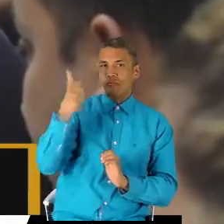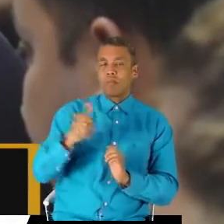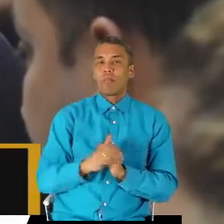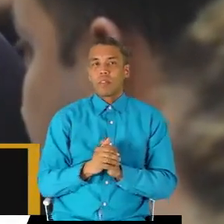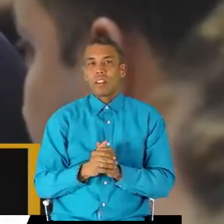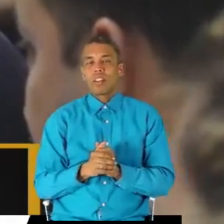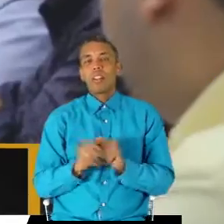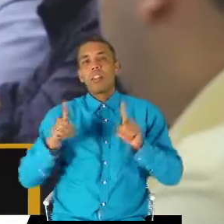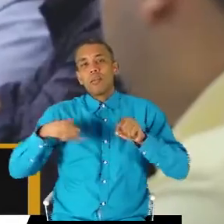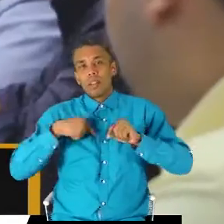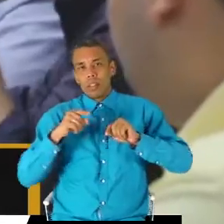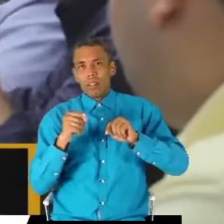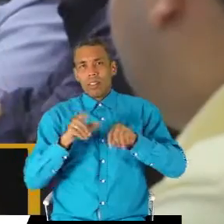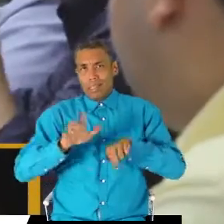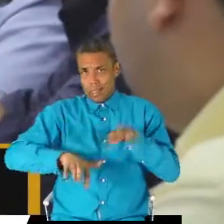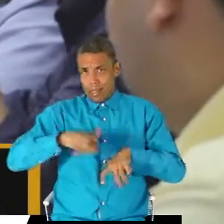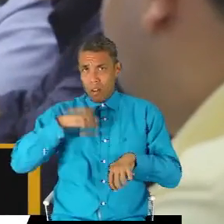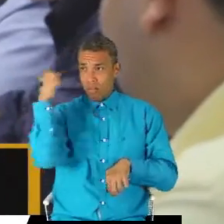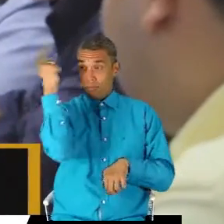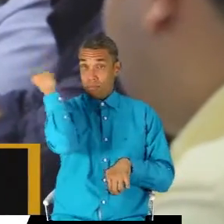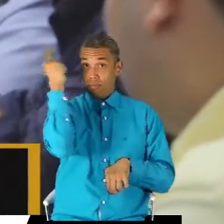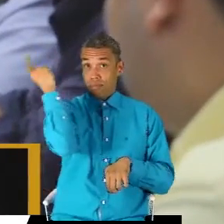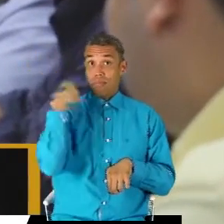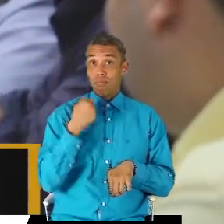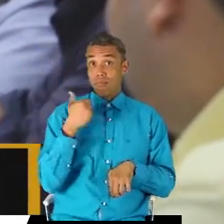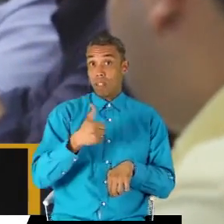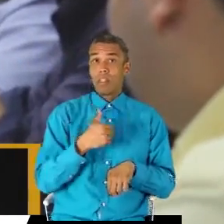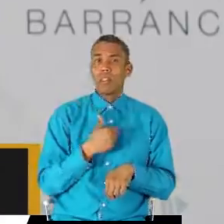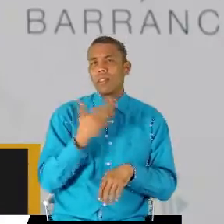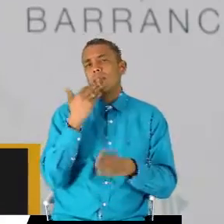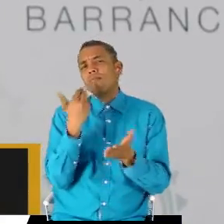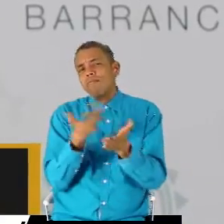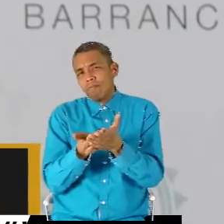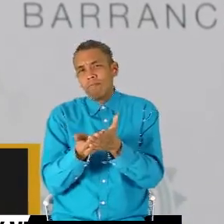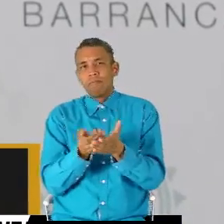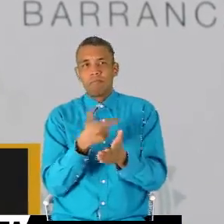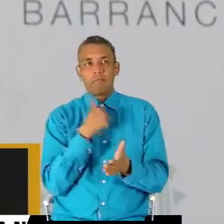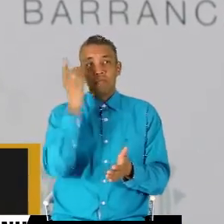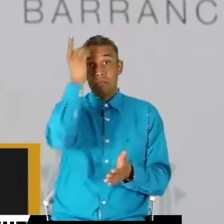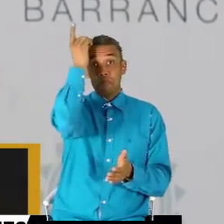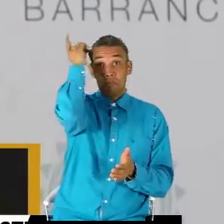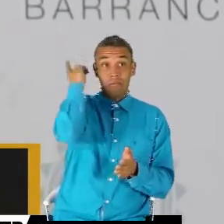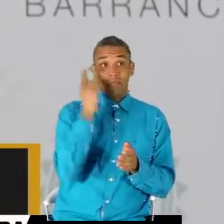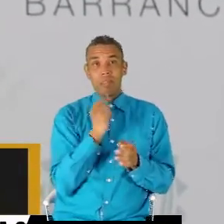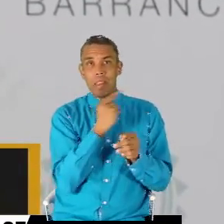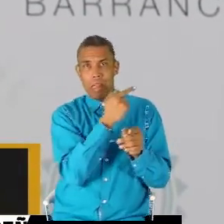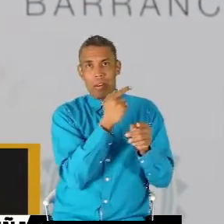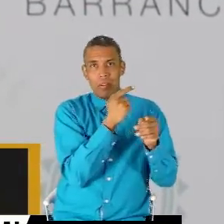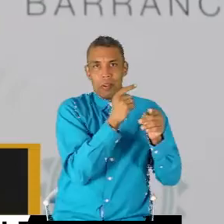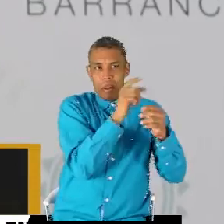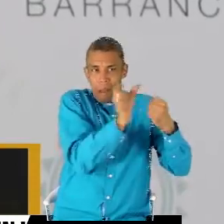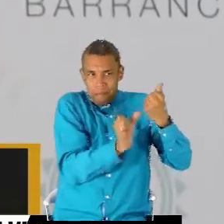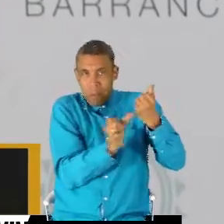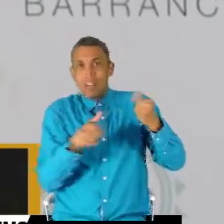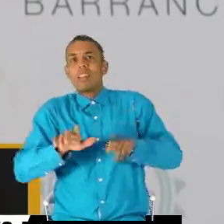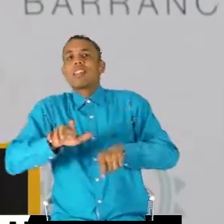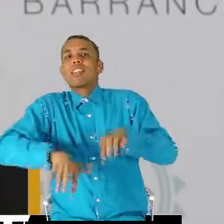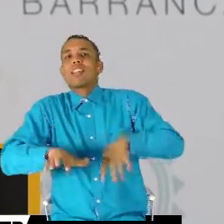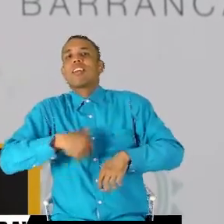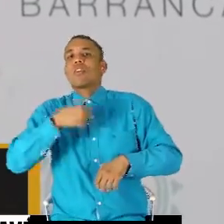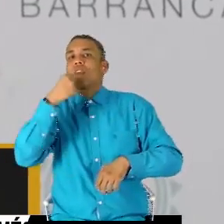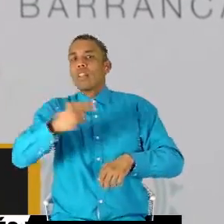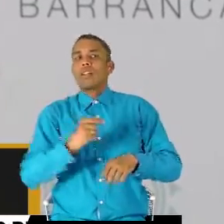ha destacado la aprobación de esta iniciativa por parte del Consejo Municipal de Barranca Bermeja. Que hoy este gobierno municipal en lo único que está soñando es